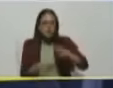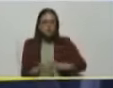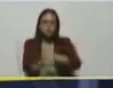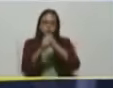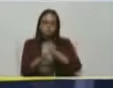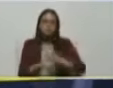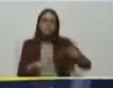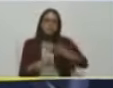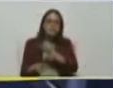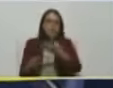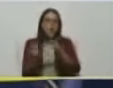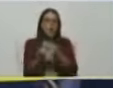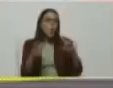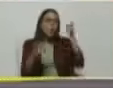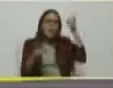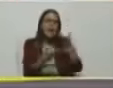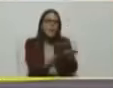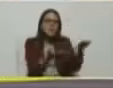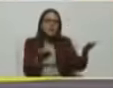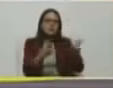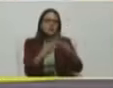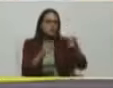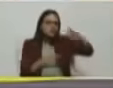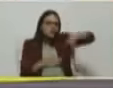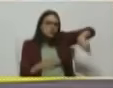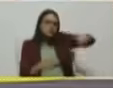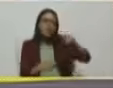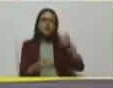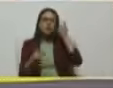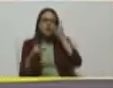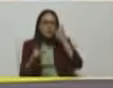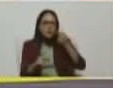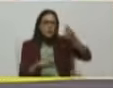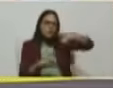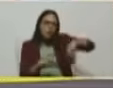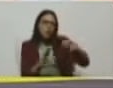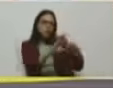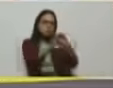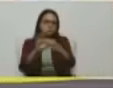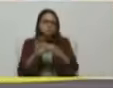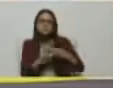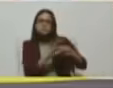con los llaneros, los andinos, los guyaneses, los guayaneses,